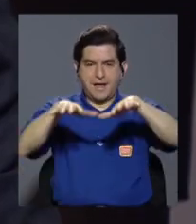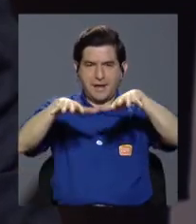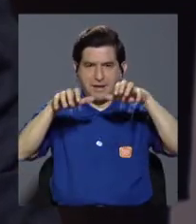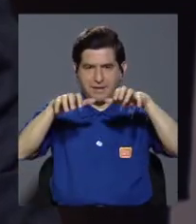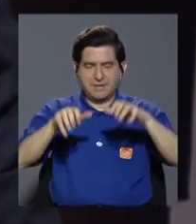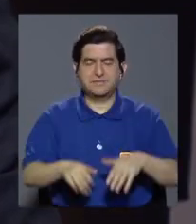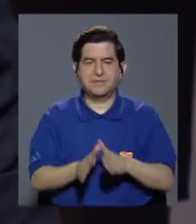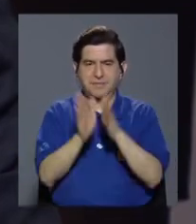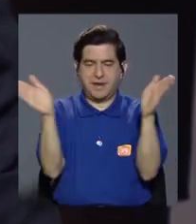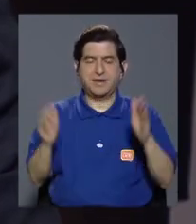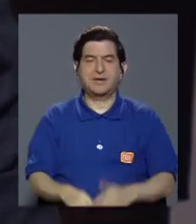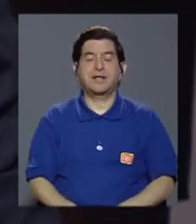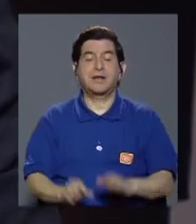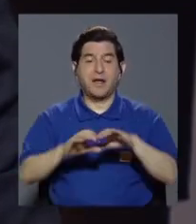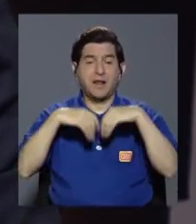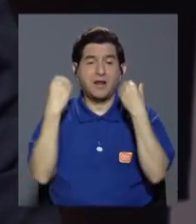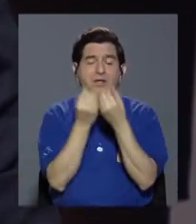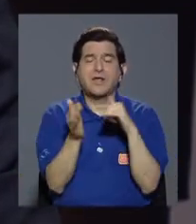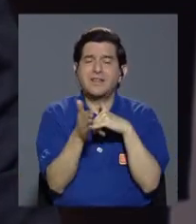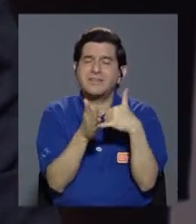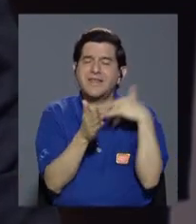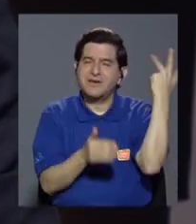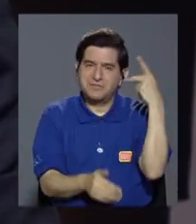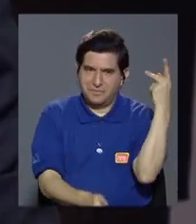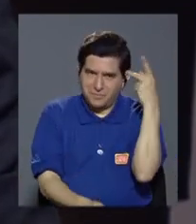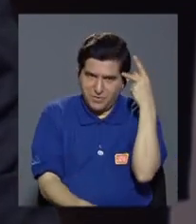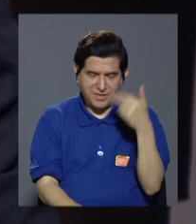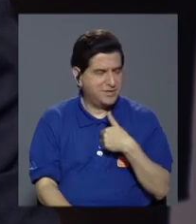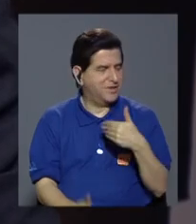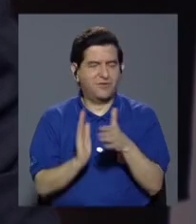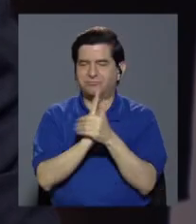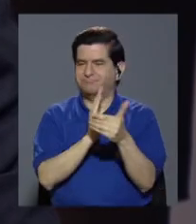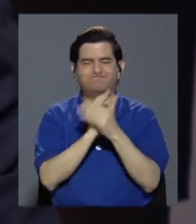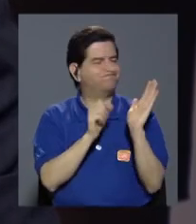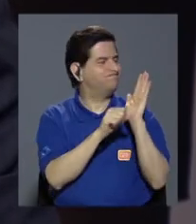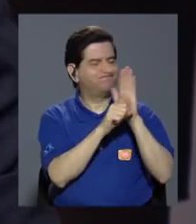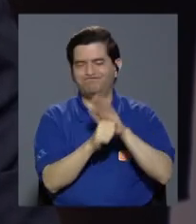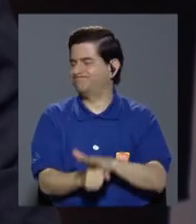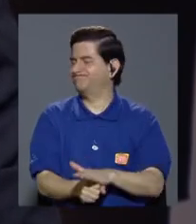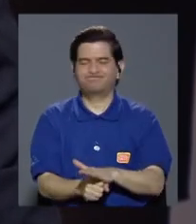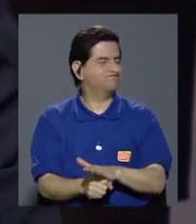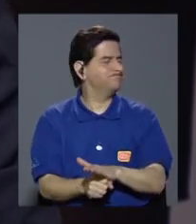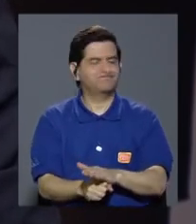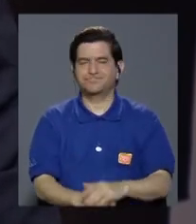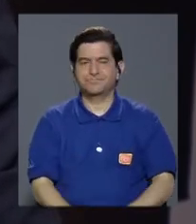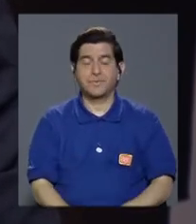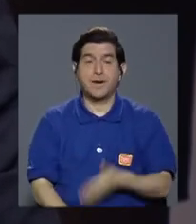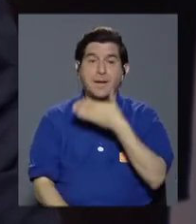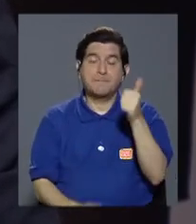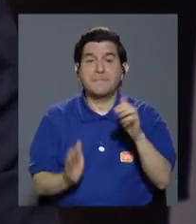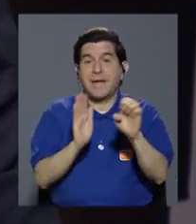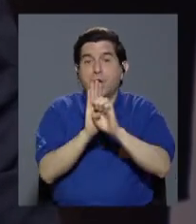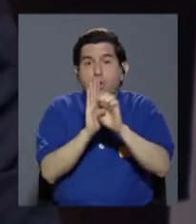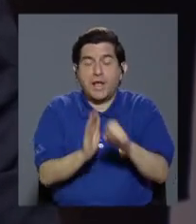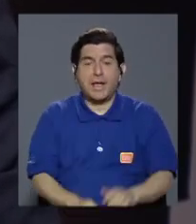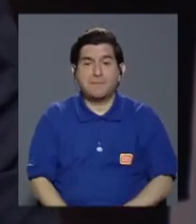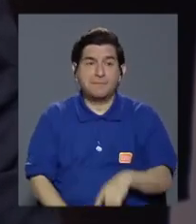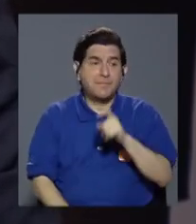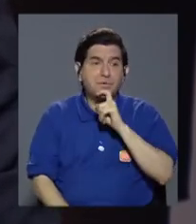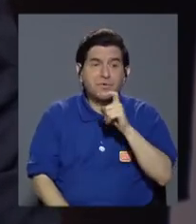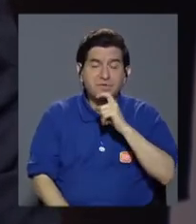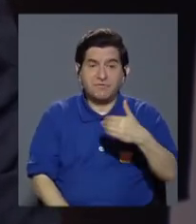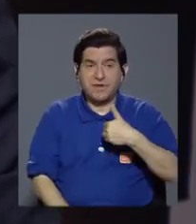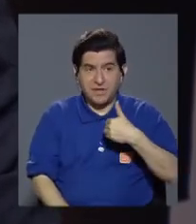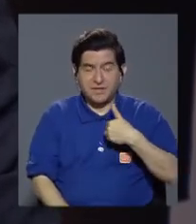organismo multilateral muy débil políticamente hablando no tiene una capacidad de presión política fuerte el mejor ejemplo de eso es las dificultades que ha enfrentado